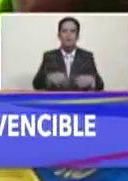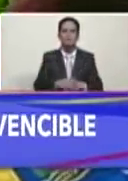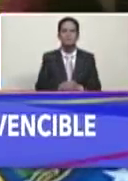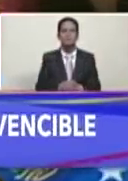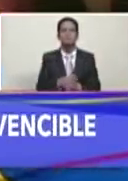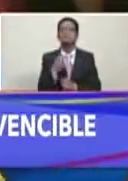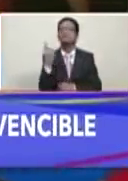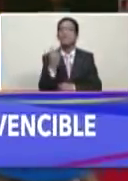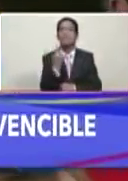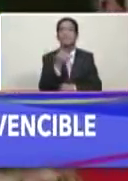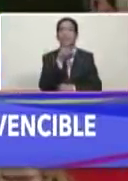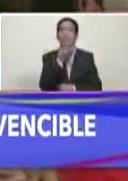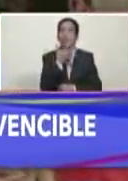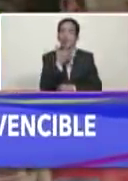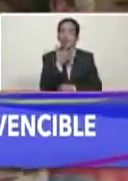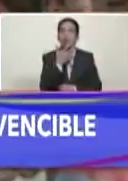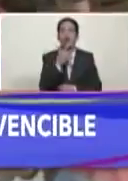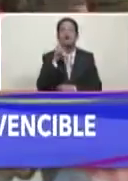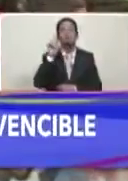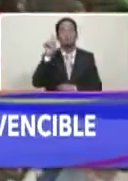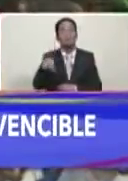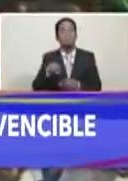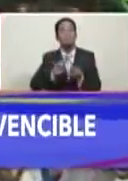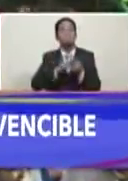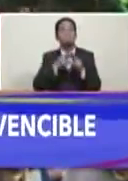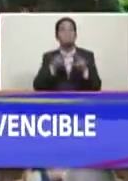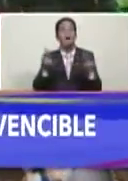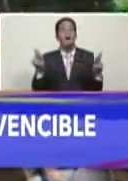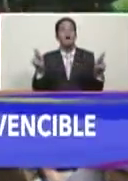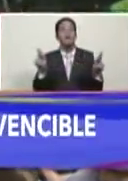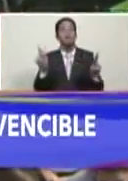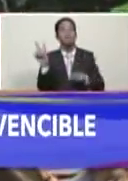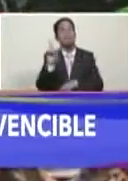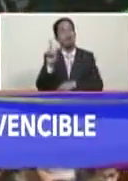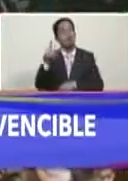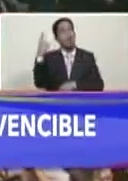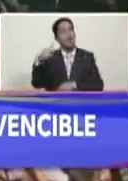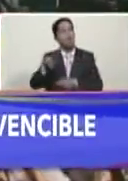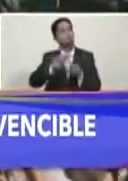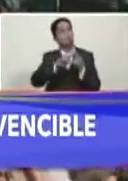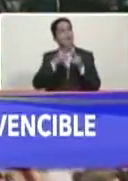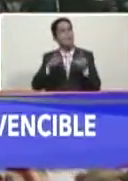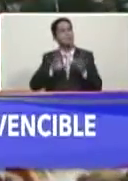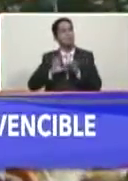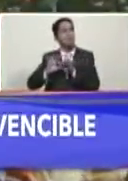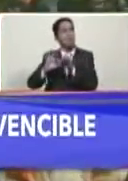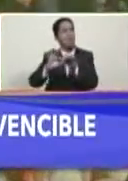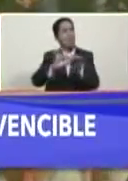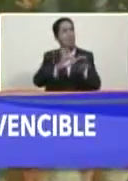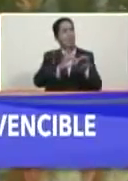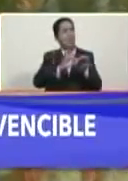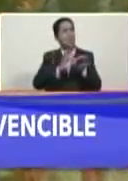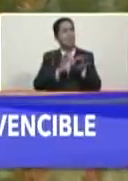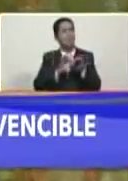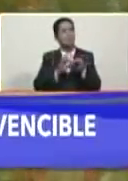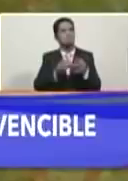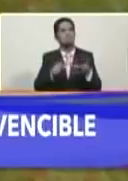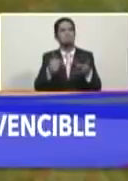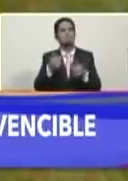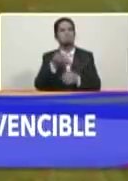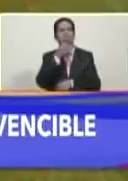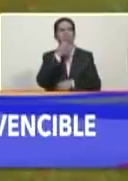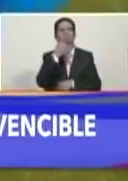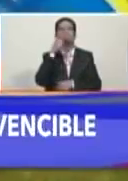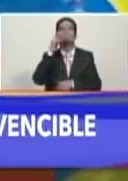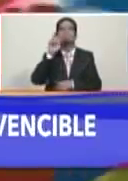está hermosa, sino que está en paz. Venezuela está en paz y unida. En esta belleza, miren, un